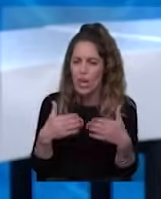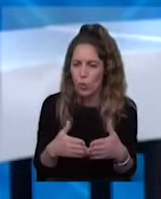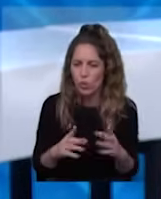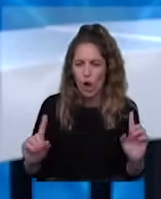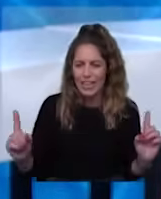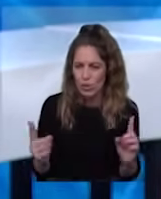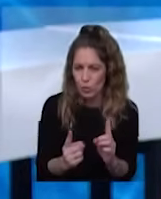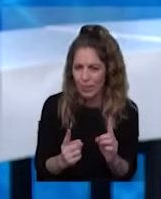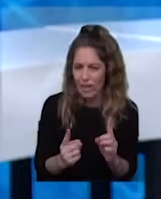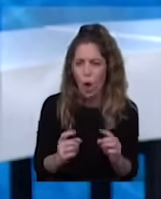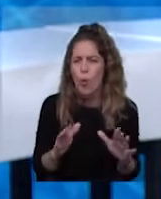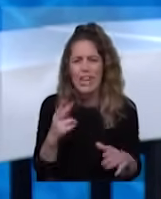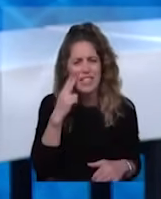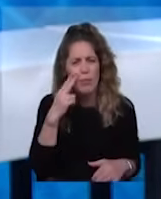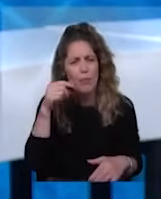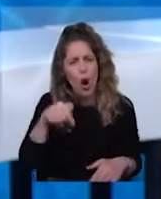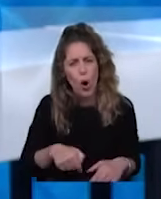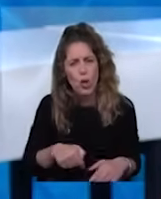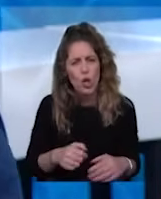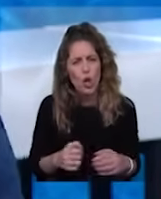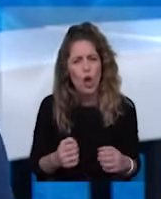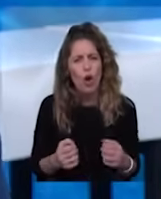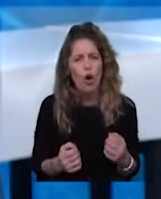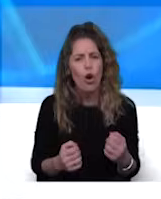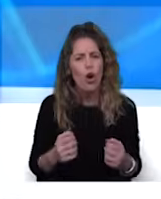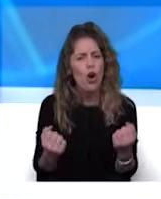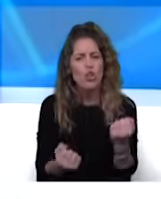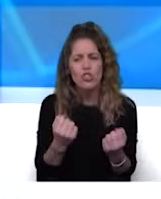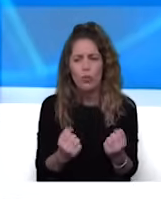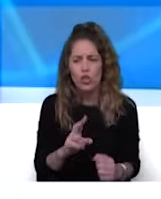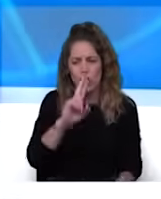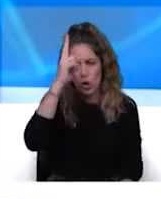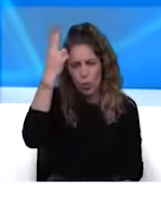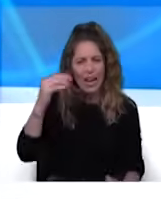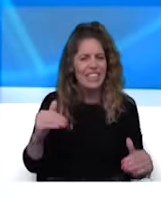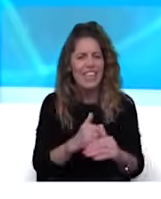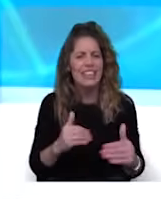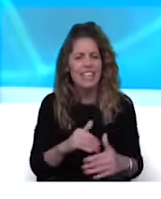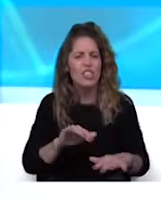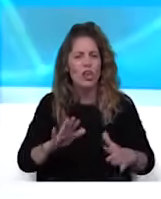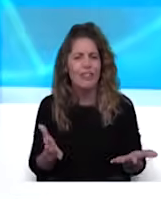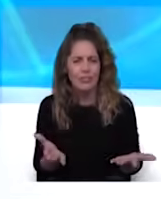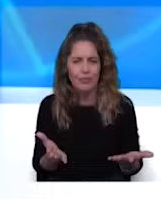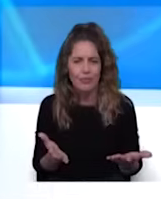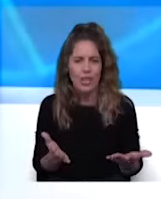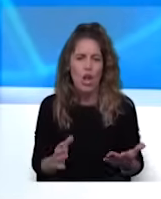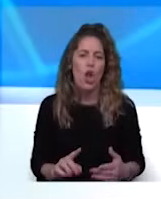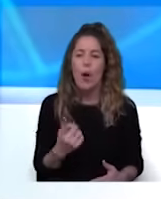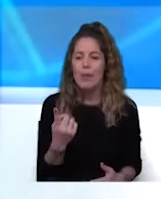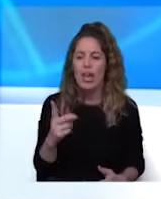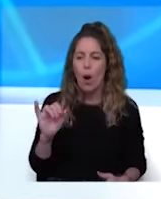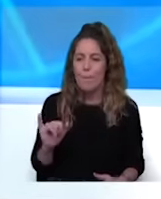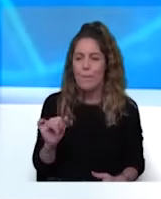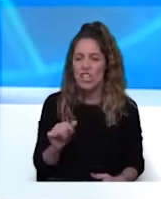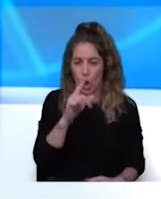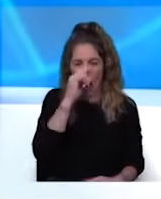resumen cuál es el problema que tenemos hoy con el tránsito en Uruguay que me decís lo primero es decir que bueno mayo amarillo nació en